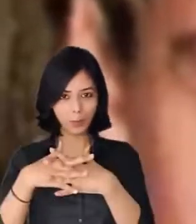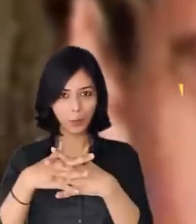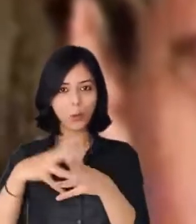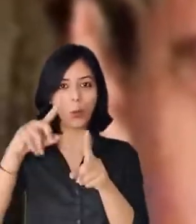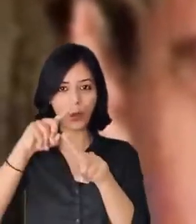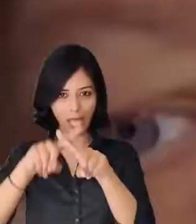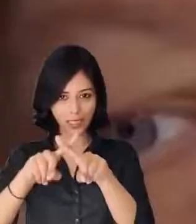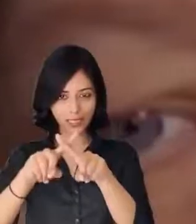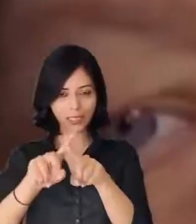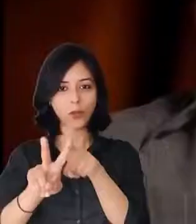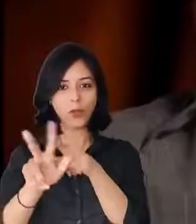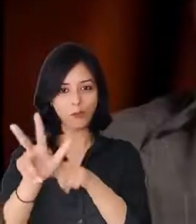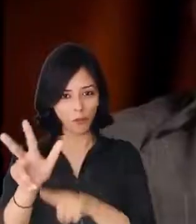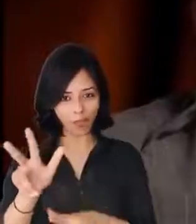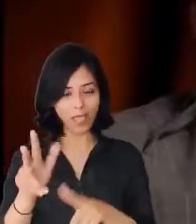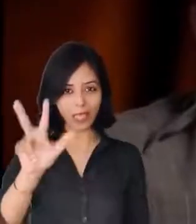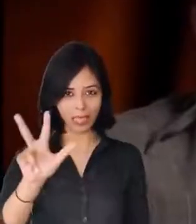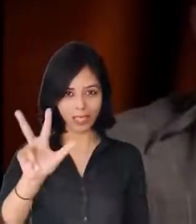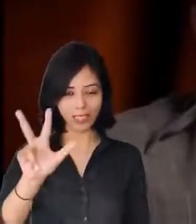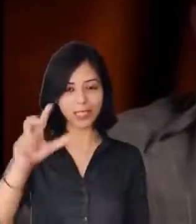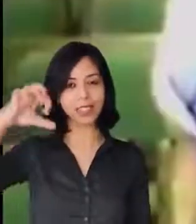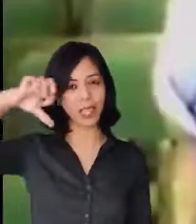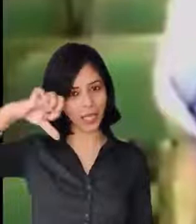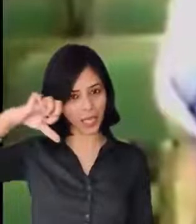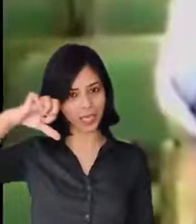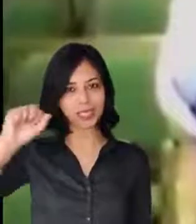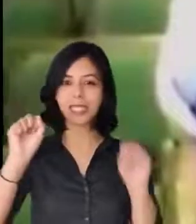Fue un gran, gran alivio.